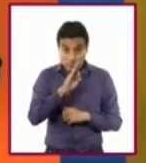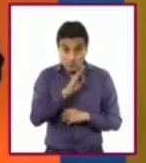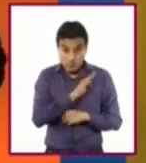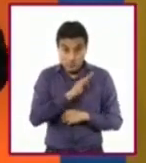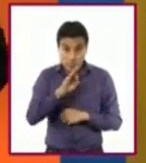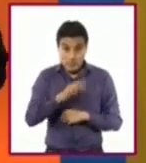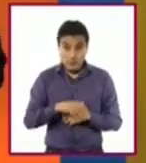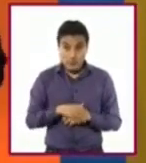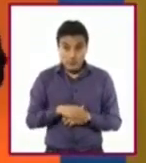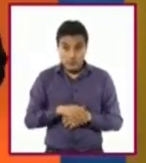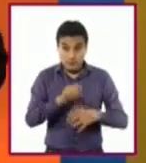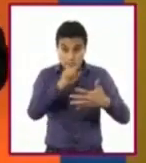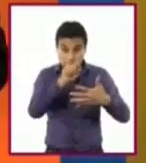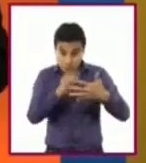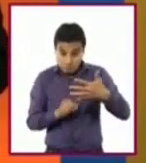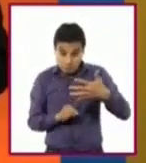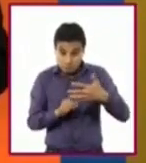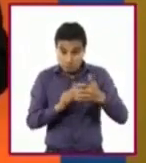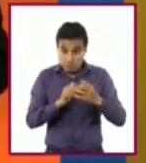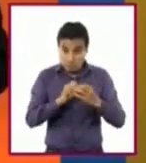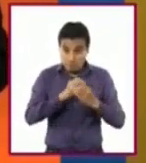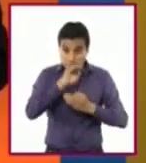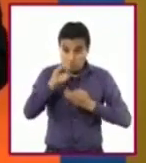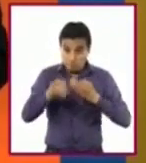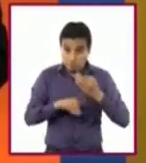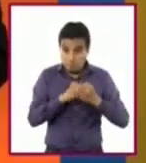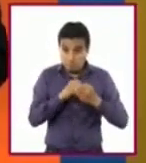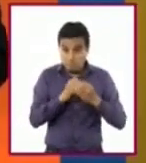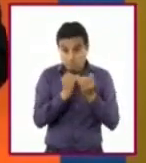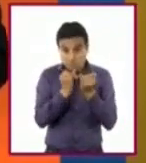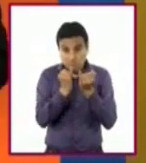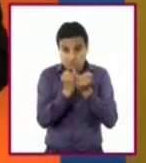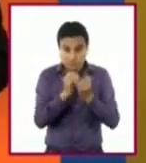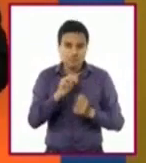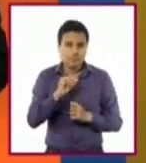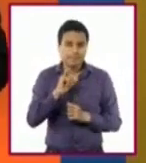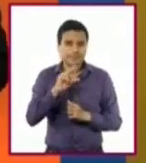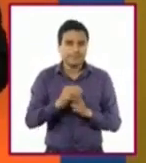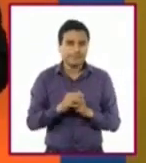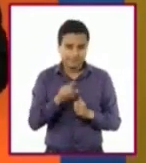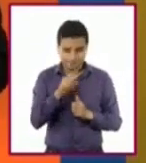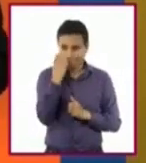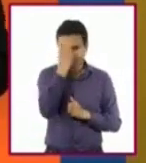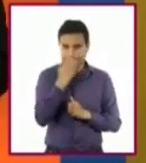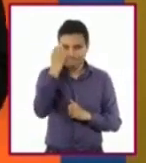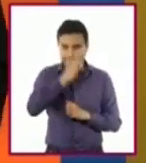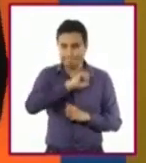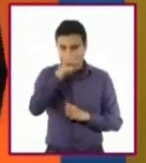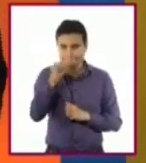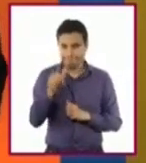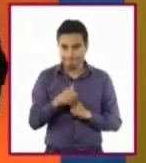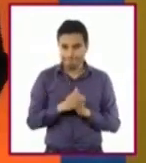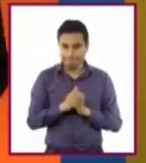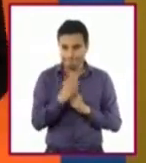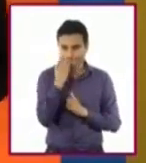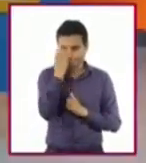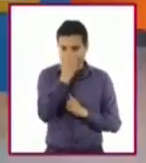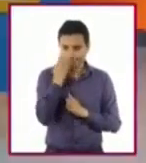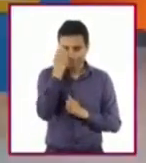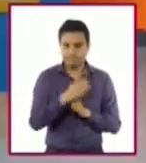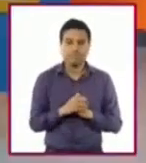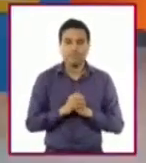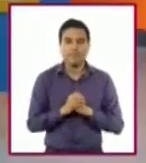salario de los empleados de la empresa tomen nota de sus conjeturas más adelante las analizaremos